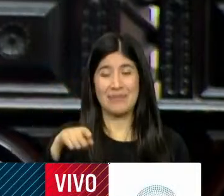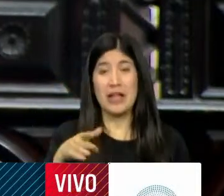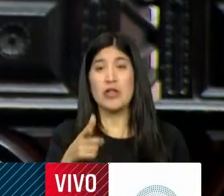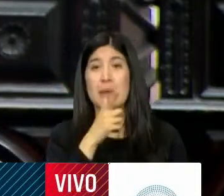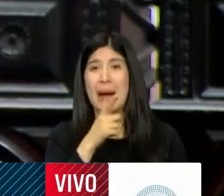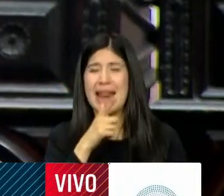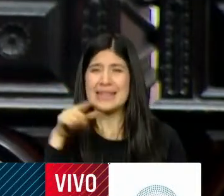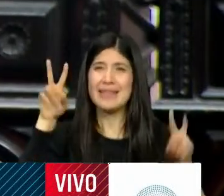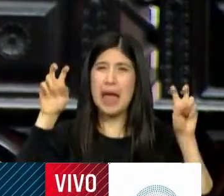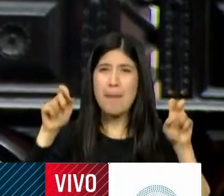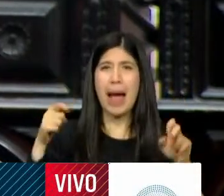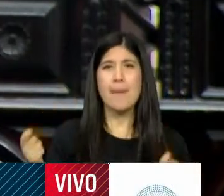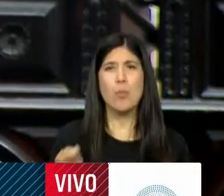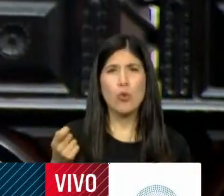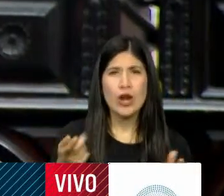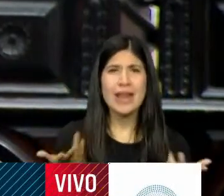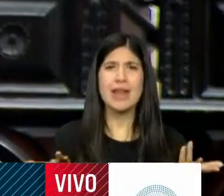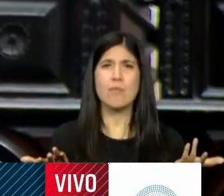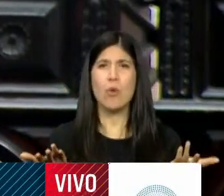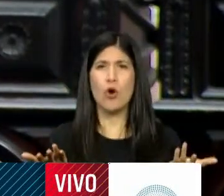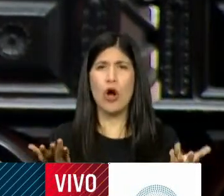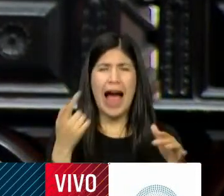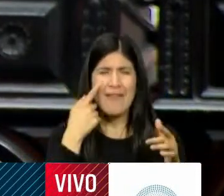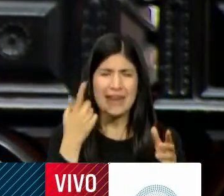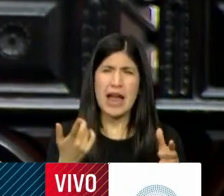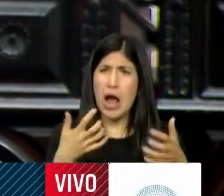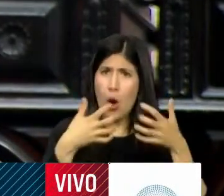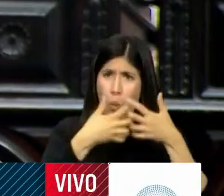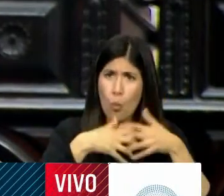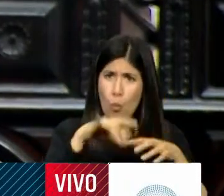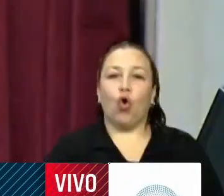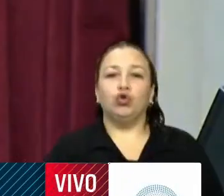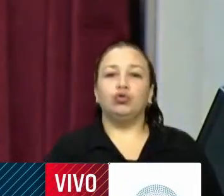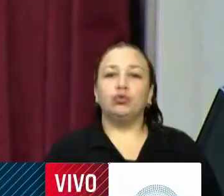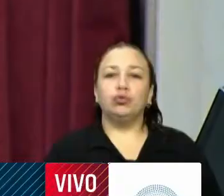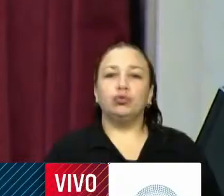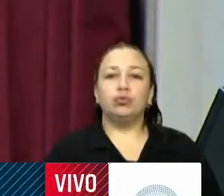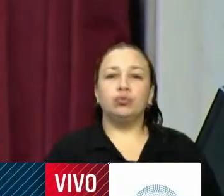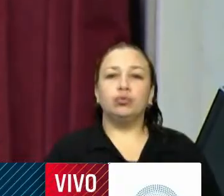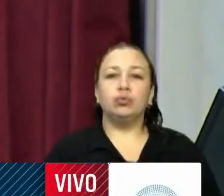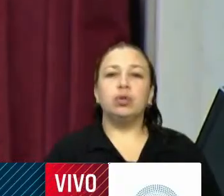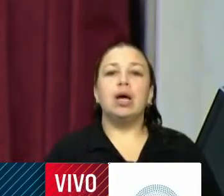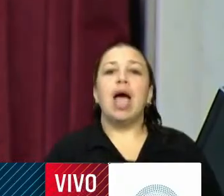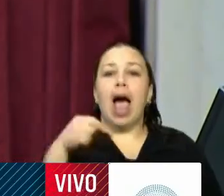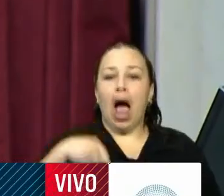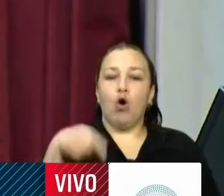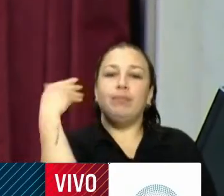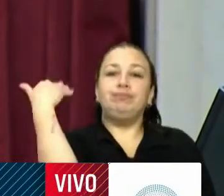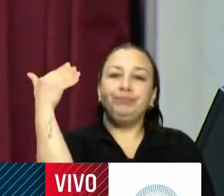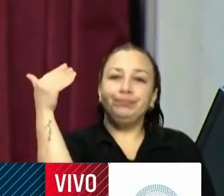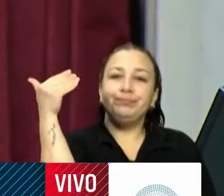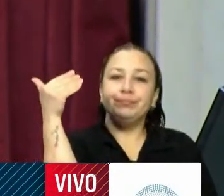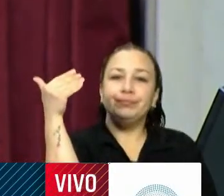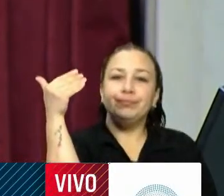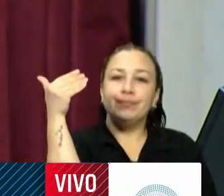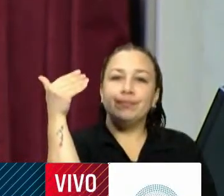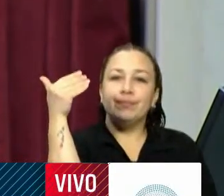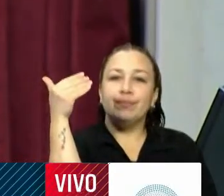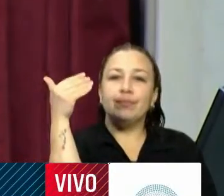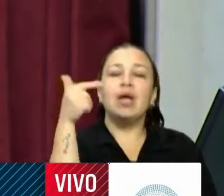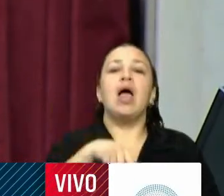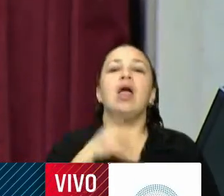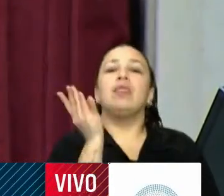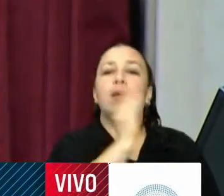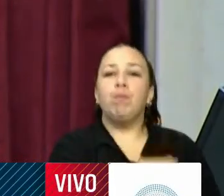Población y Desarrollo Humano, también con distintas iniciativas. Ya media hora más tarde, Acción Social y Salud Pública, fueron